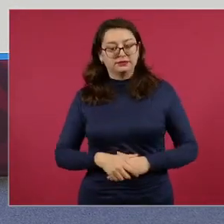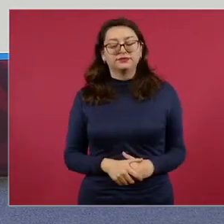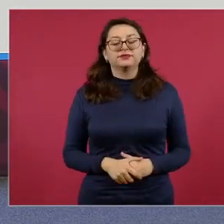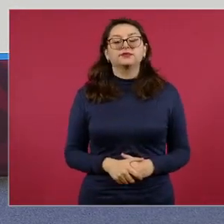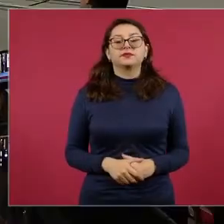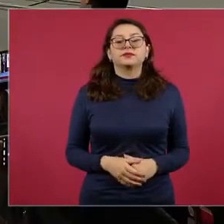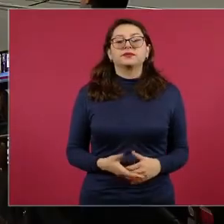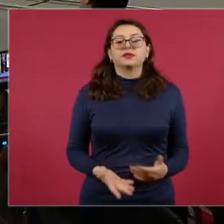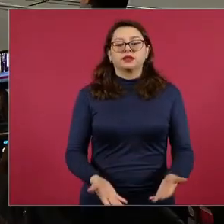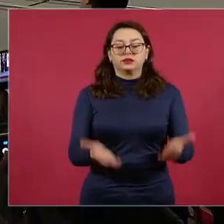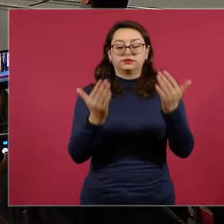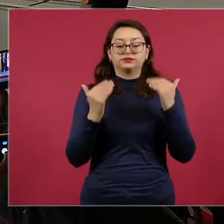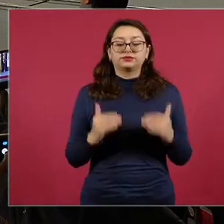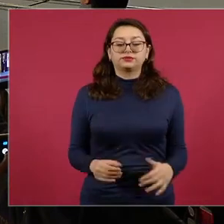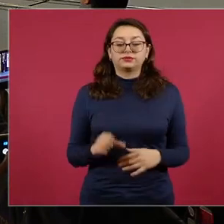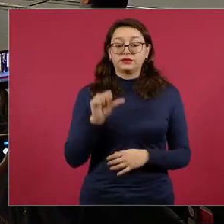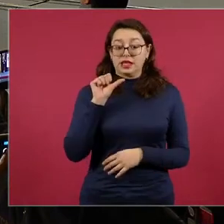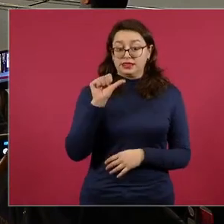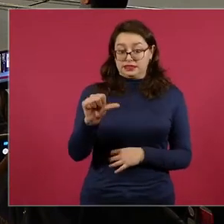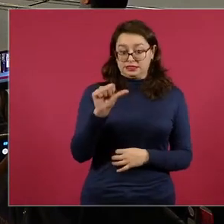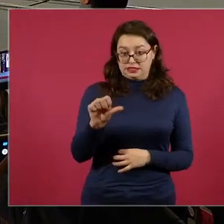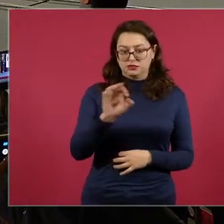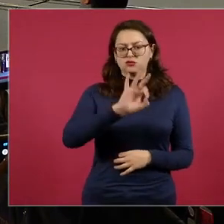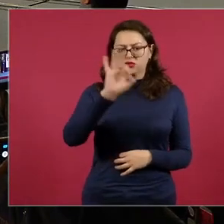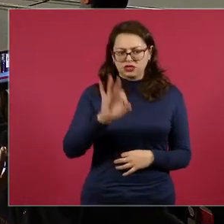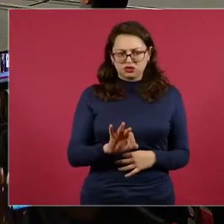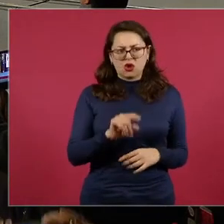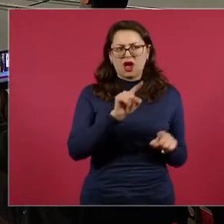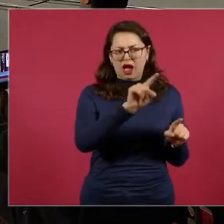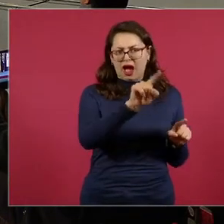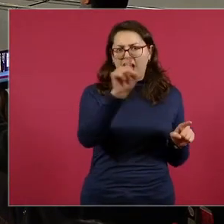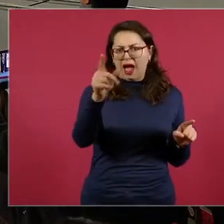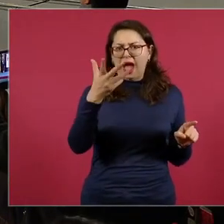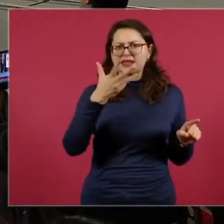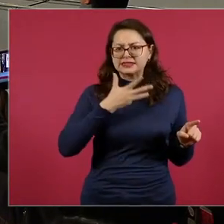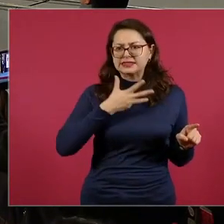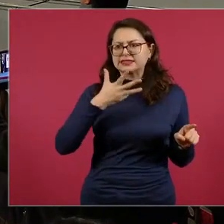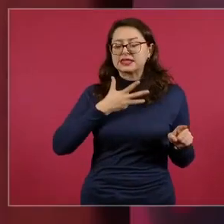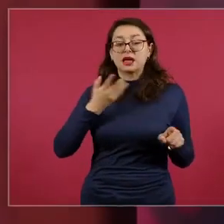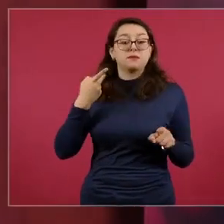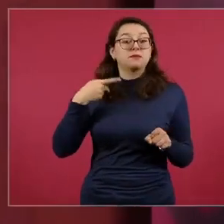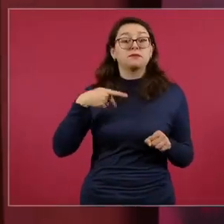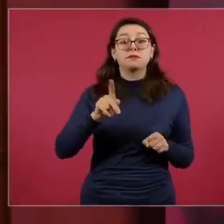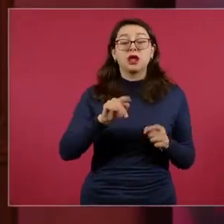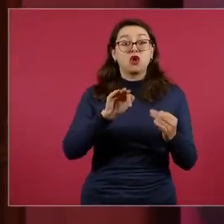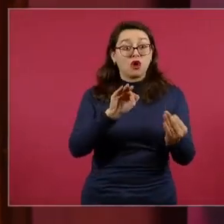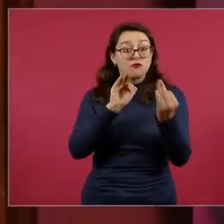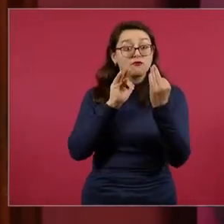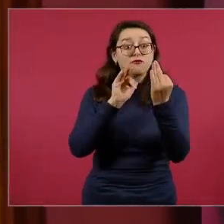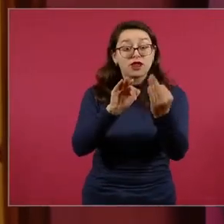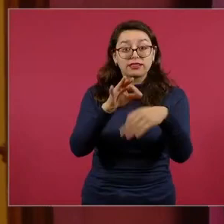del 16% de personas ubicadas, aquí, como comentábamos la vez pasada,